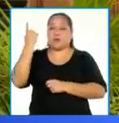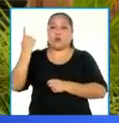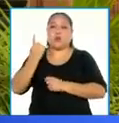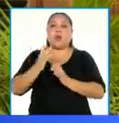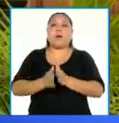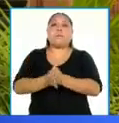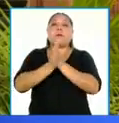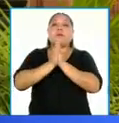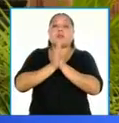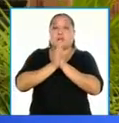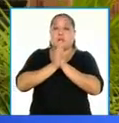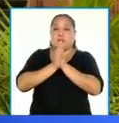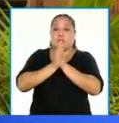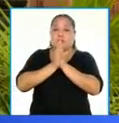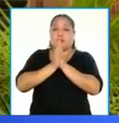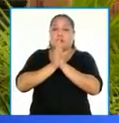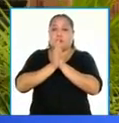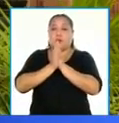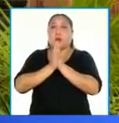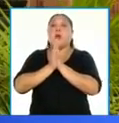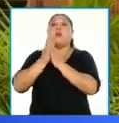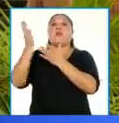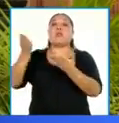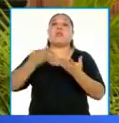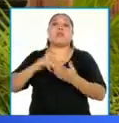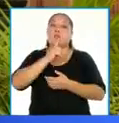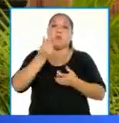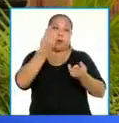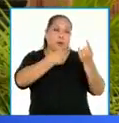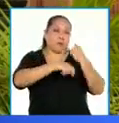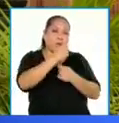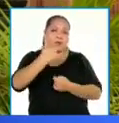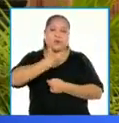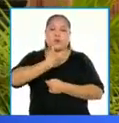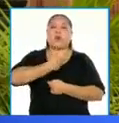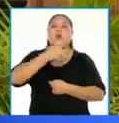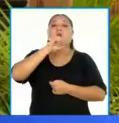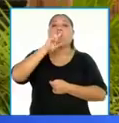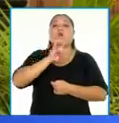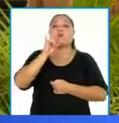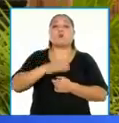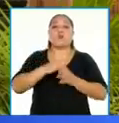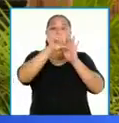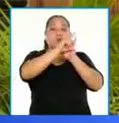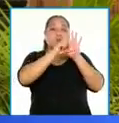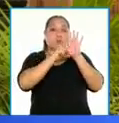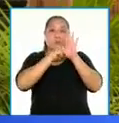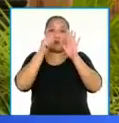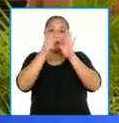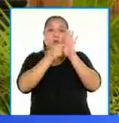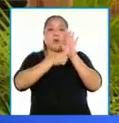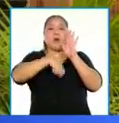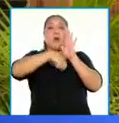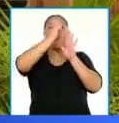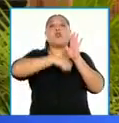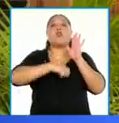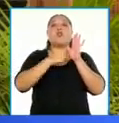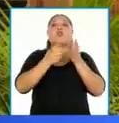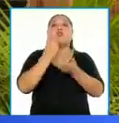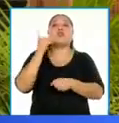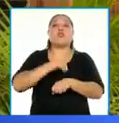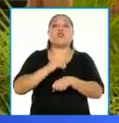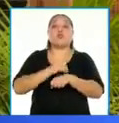poder traer, tampoco para negocios, sino para su uso personal. Ahí es donde se pide la receta médica, justamente para evitar cualquier